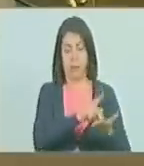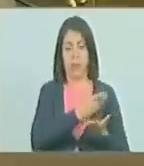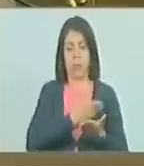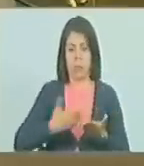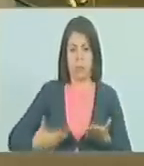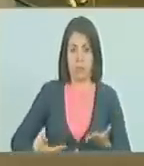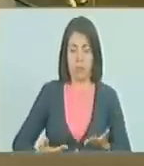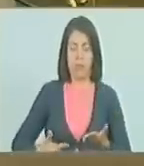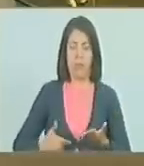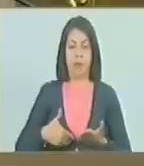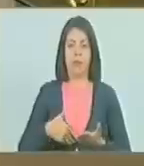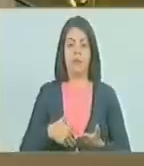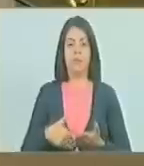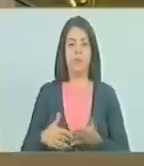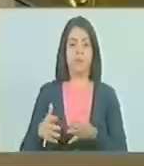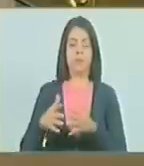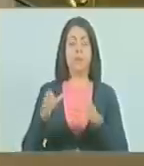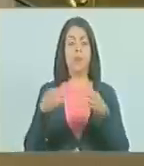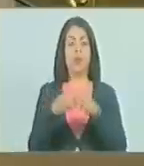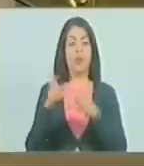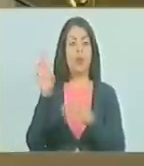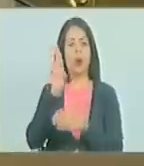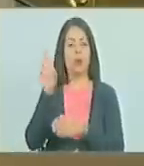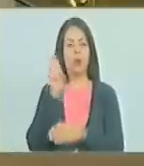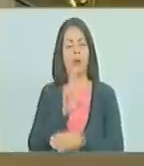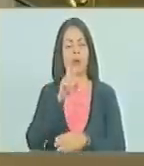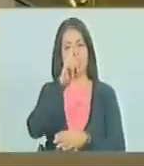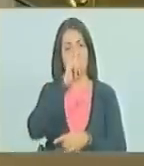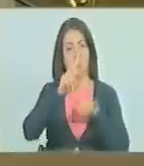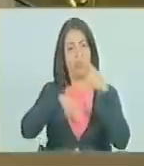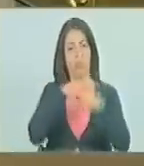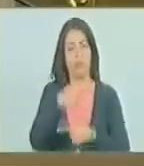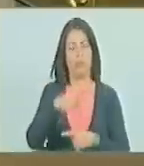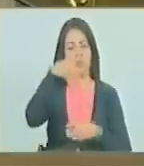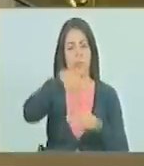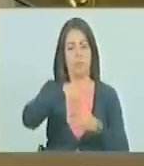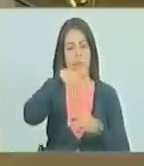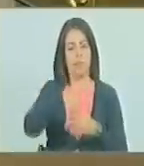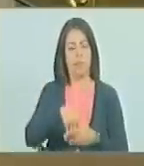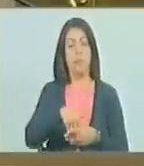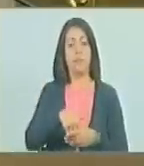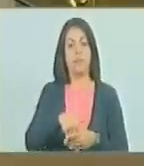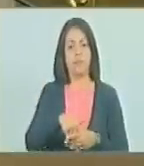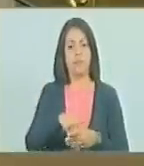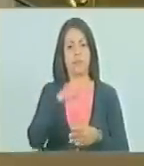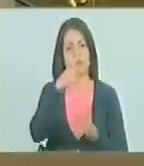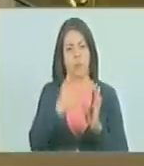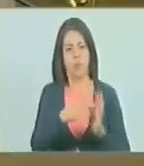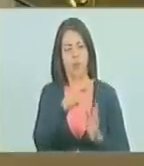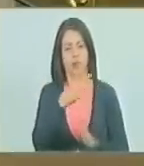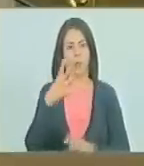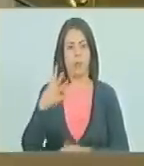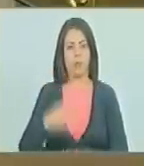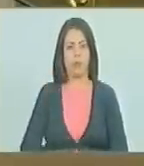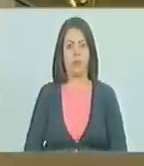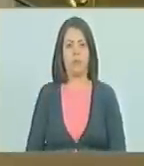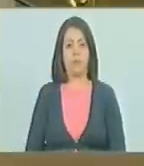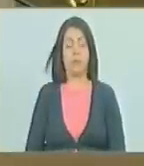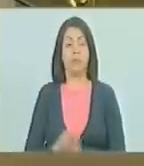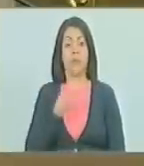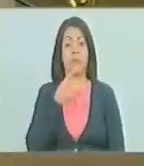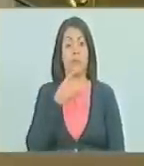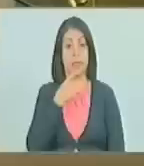presidencial por el Partido Republicano para los próximos comicios electorales en 2024.